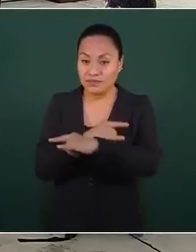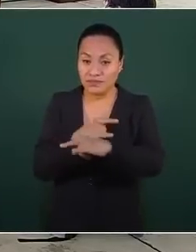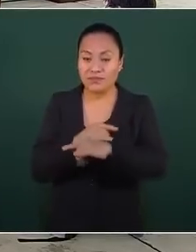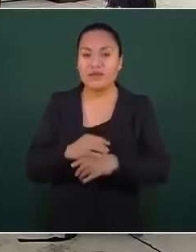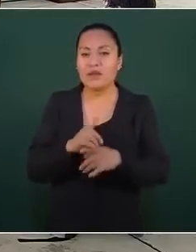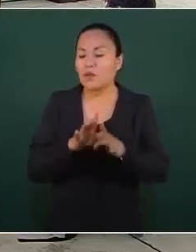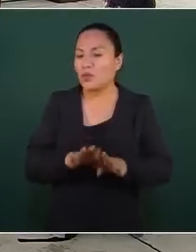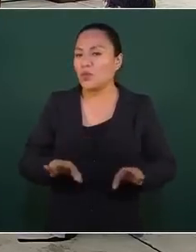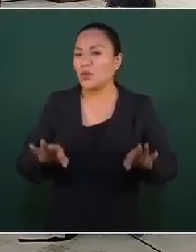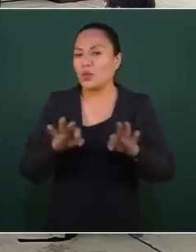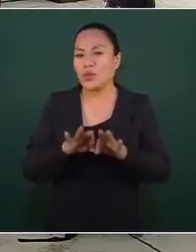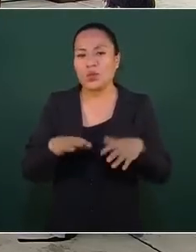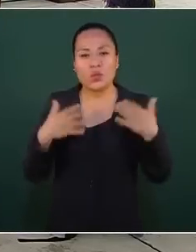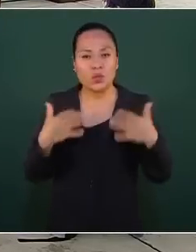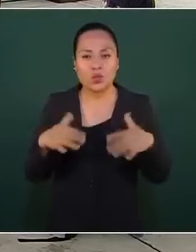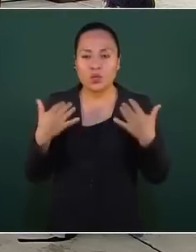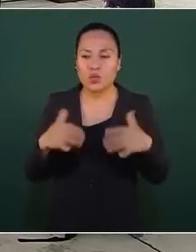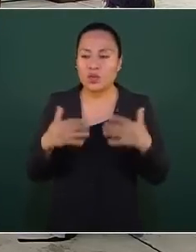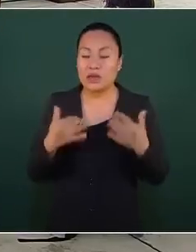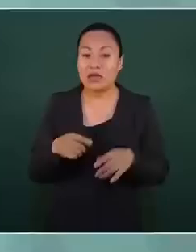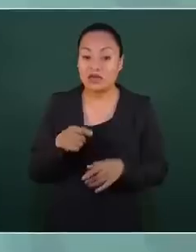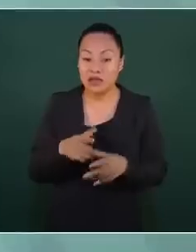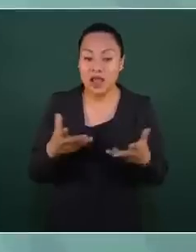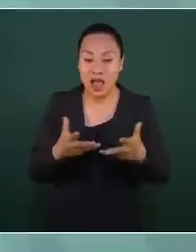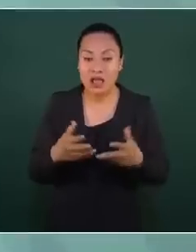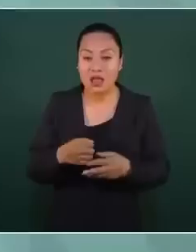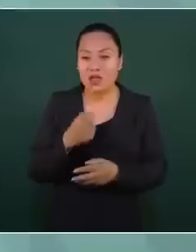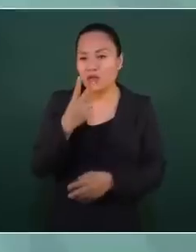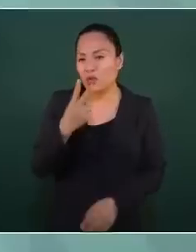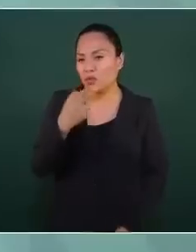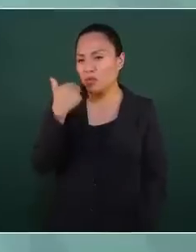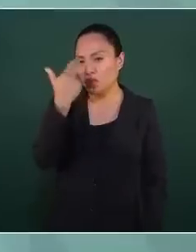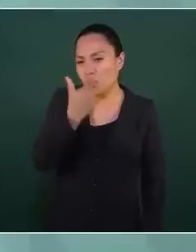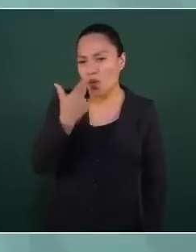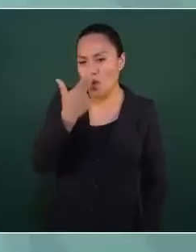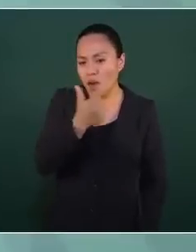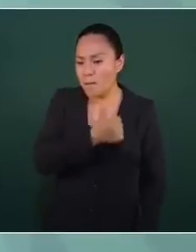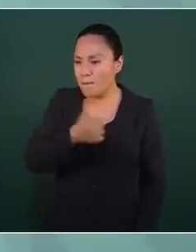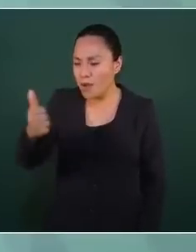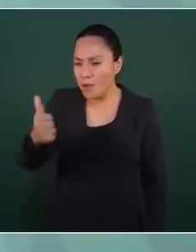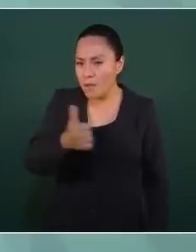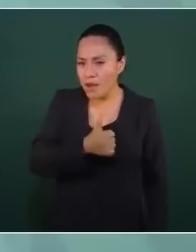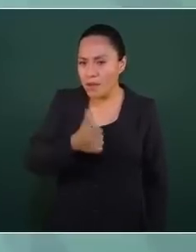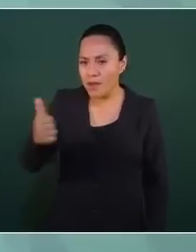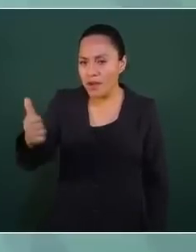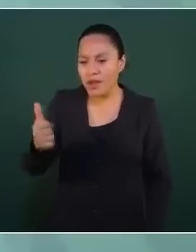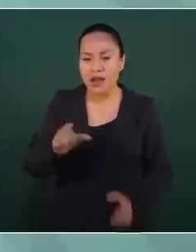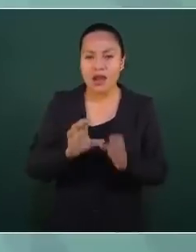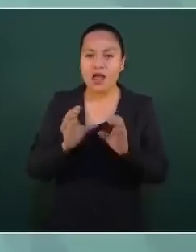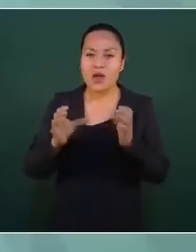muy importante porque se van a poder hacer 2 horas y media a la costa,